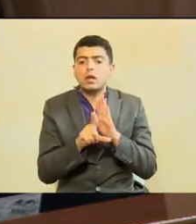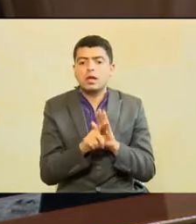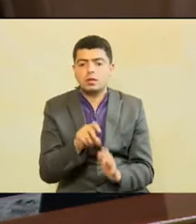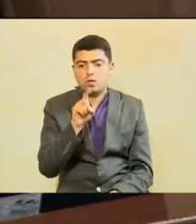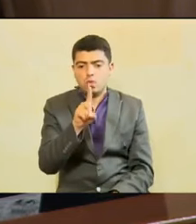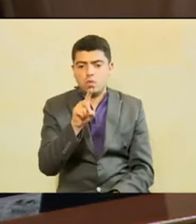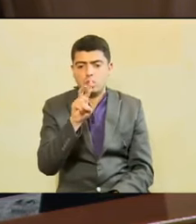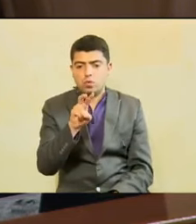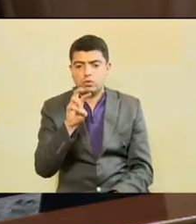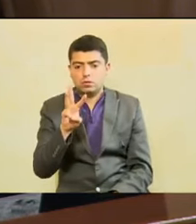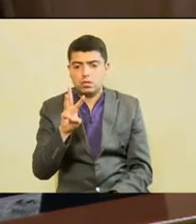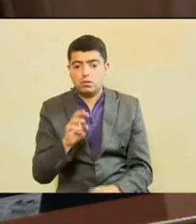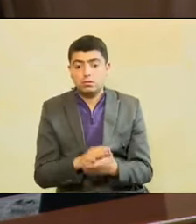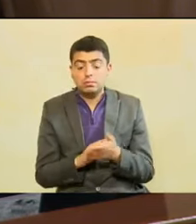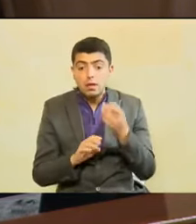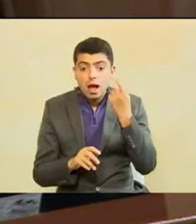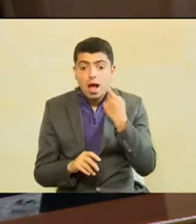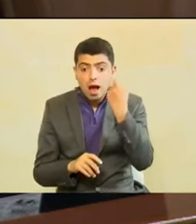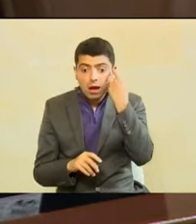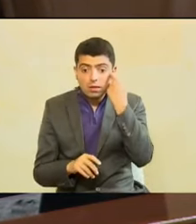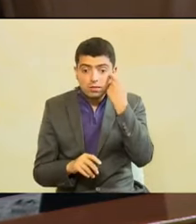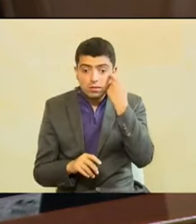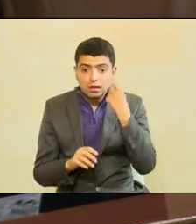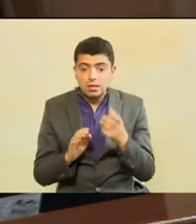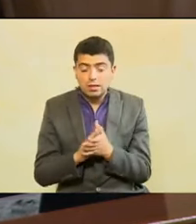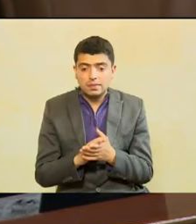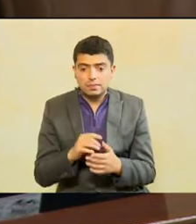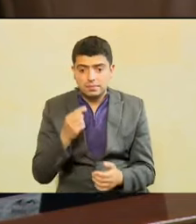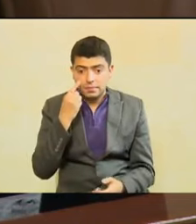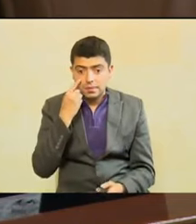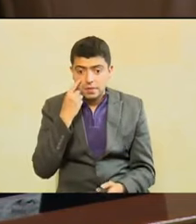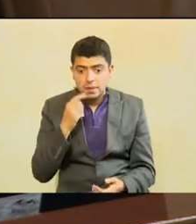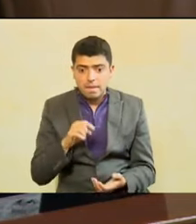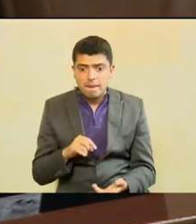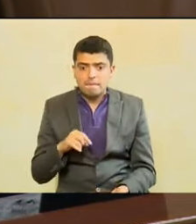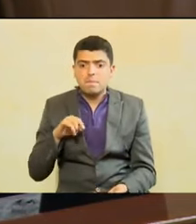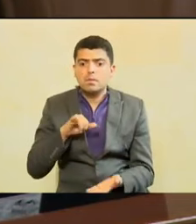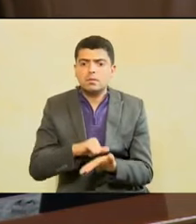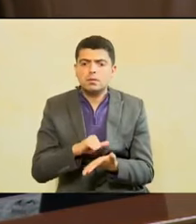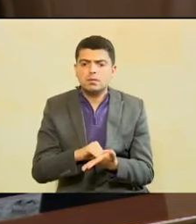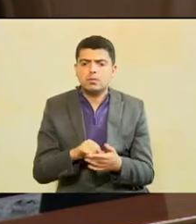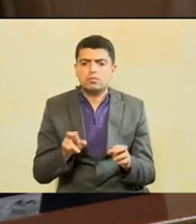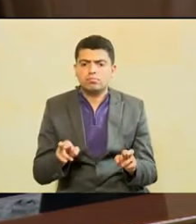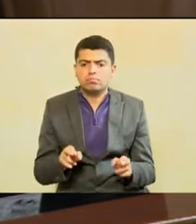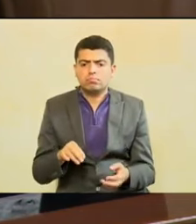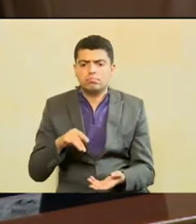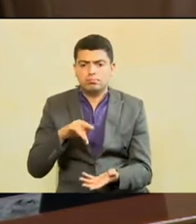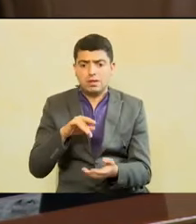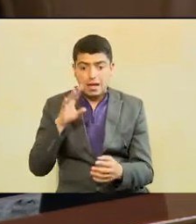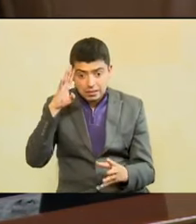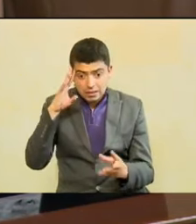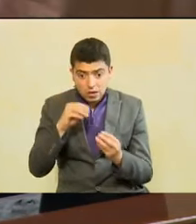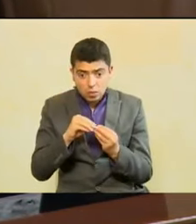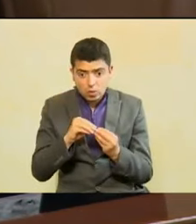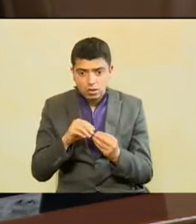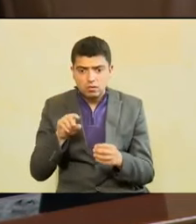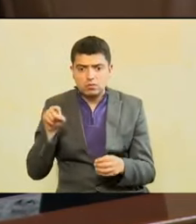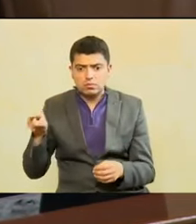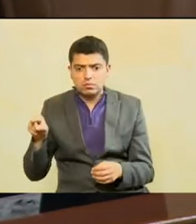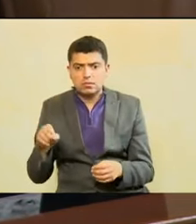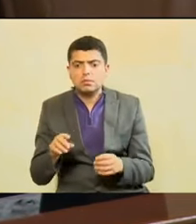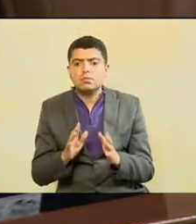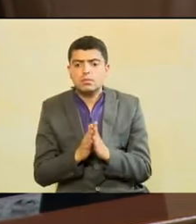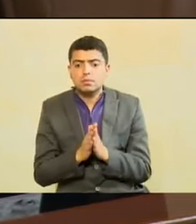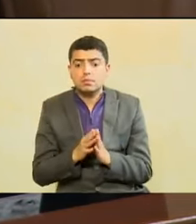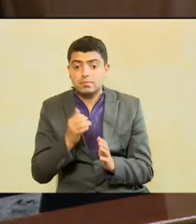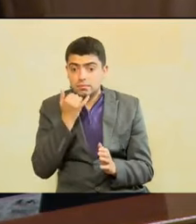13 ayer con La venia del señor presidente el doctor Rodrigo Lara acordamos de que apareci en el punto tercero del